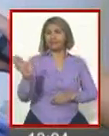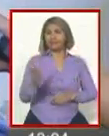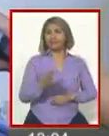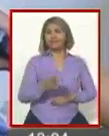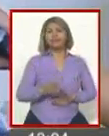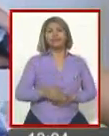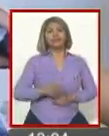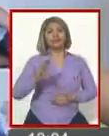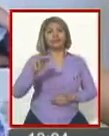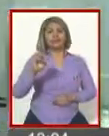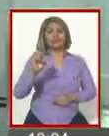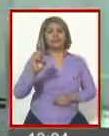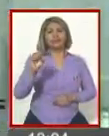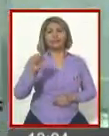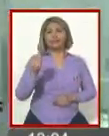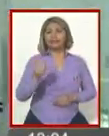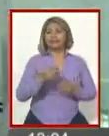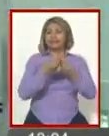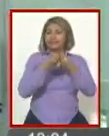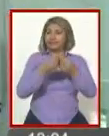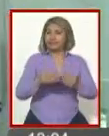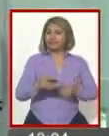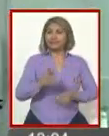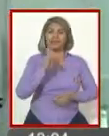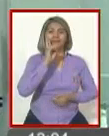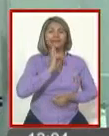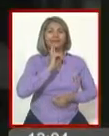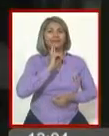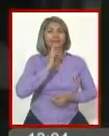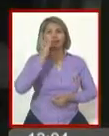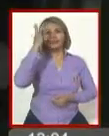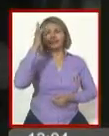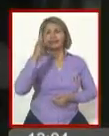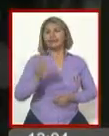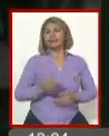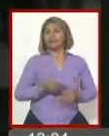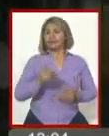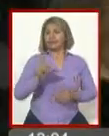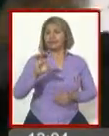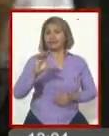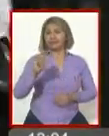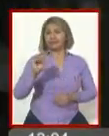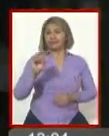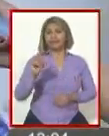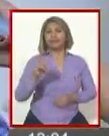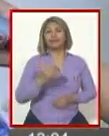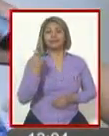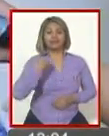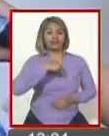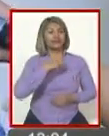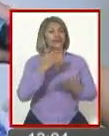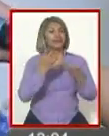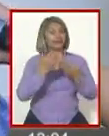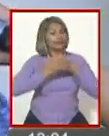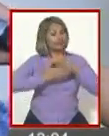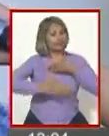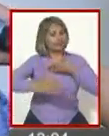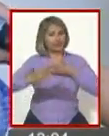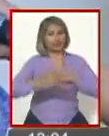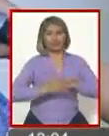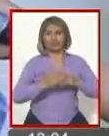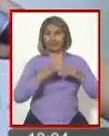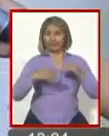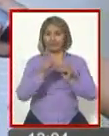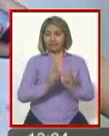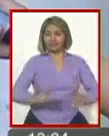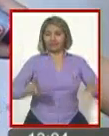un fracasado como presidente. Esos son Rubén Costas, resabio de la dictadura de Banzer. Nosotros queremos que vamos adelante con